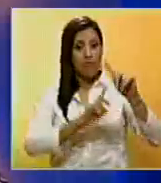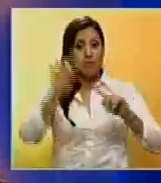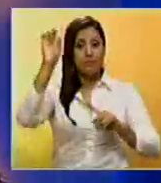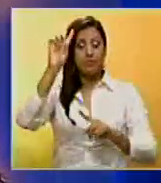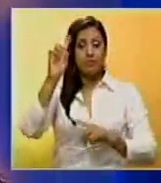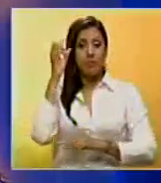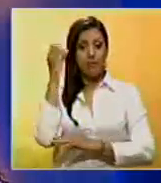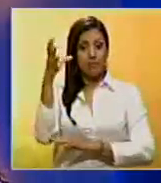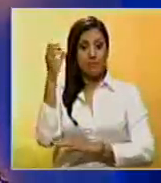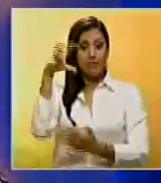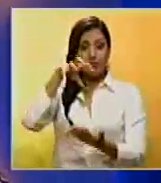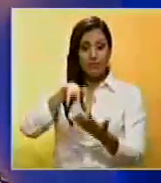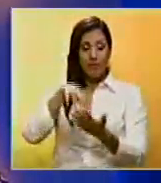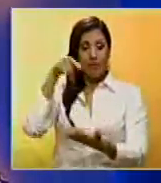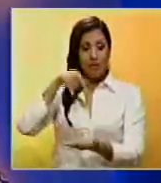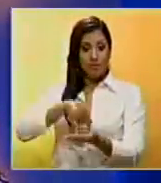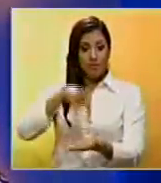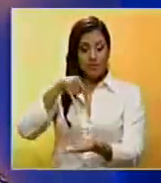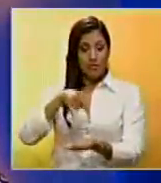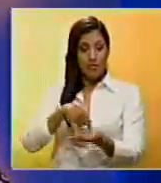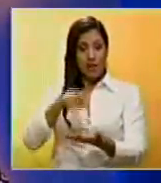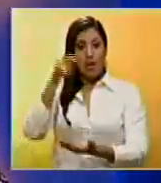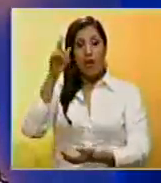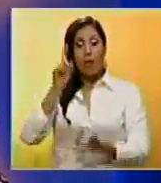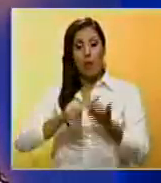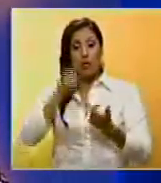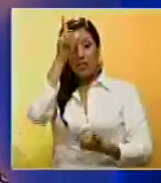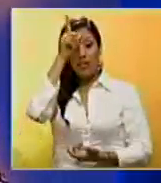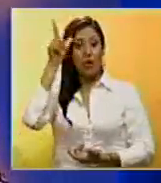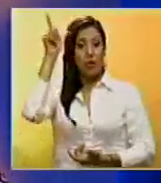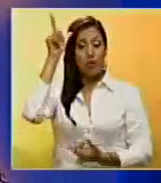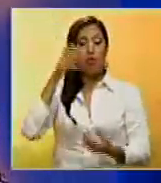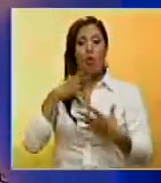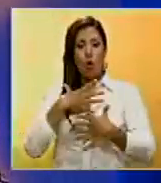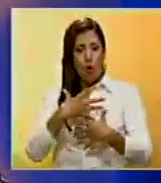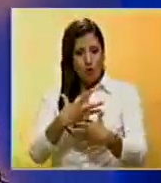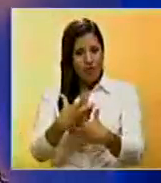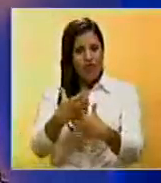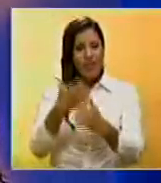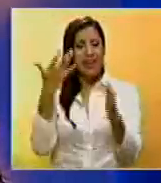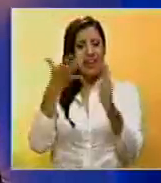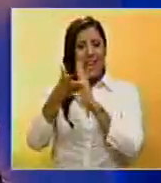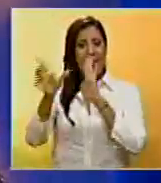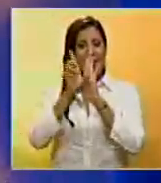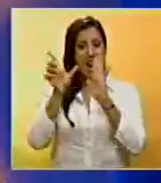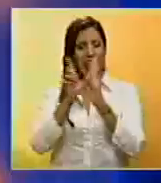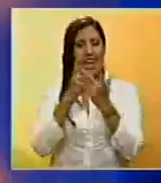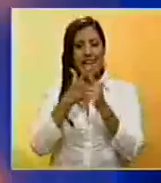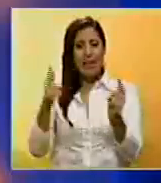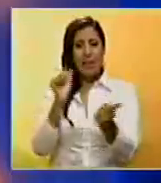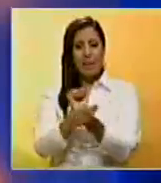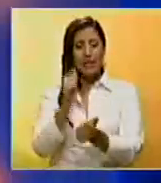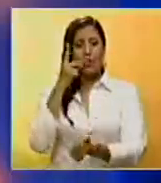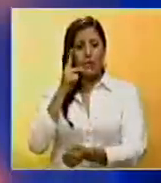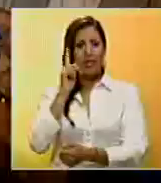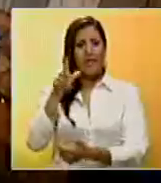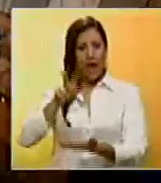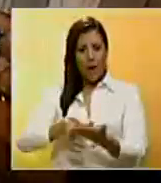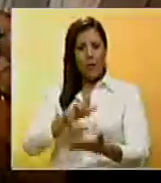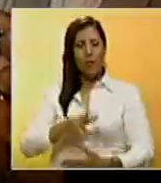Durante una asamblea en el estado Carabobo, Lilian Tintori indicó que confía que la ley de amnistía sea aprobada en segunda discusión por el Parlamento